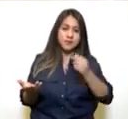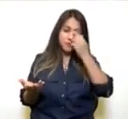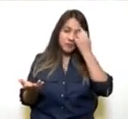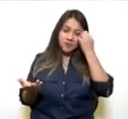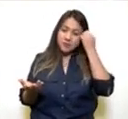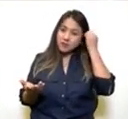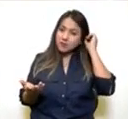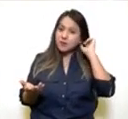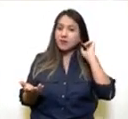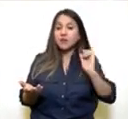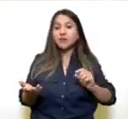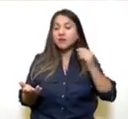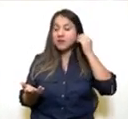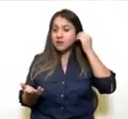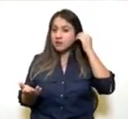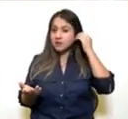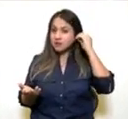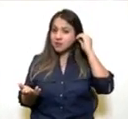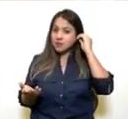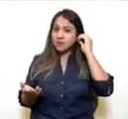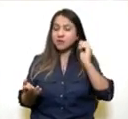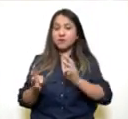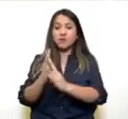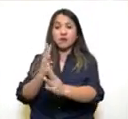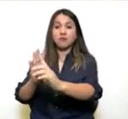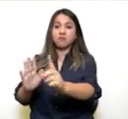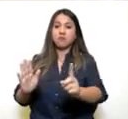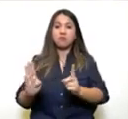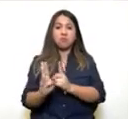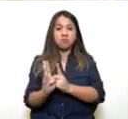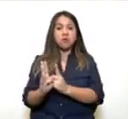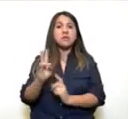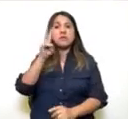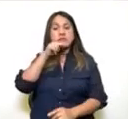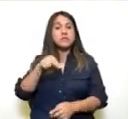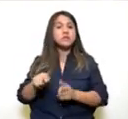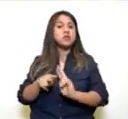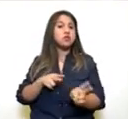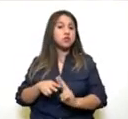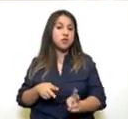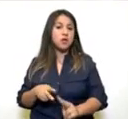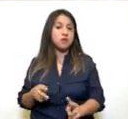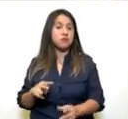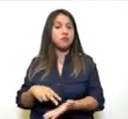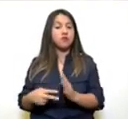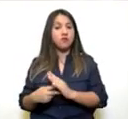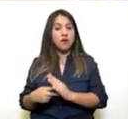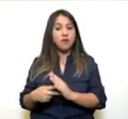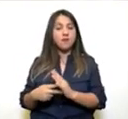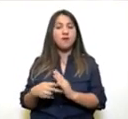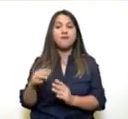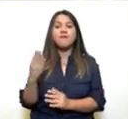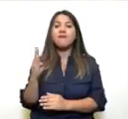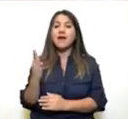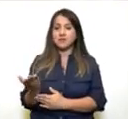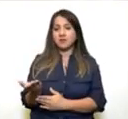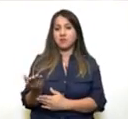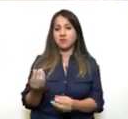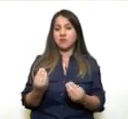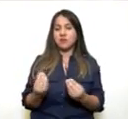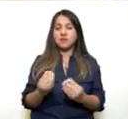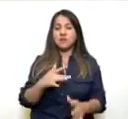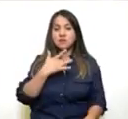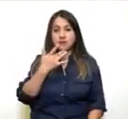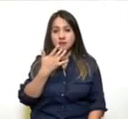en la última fila sin solucionar los problemas básicos hoy